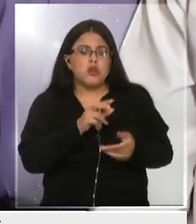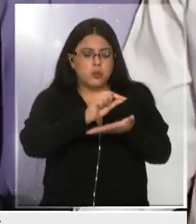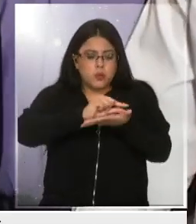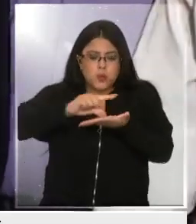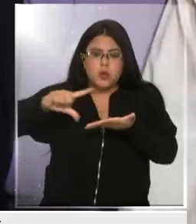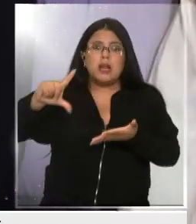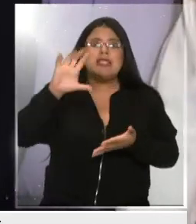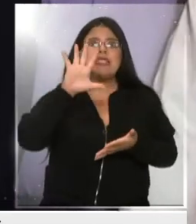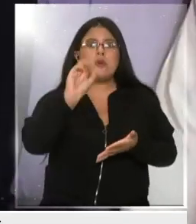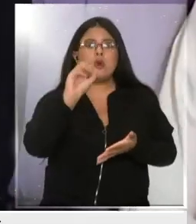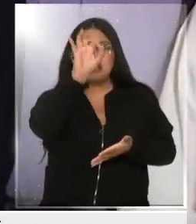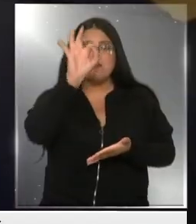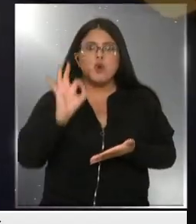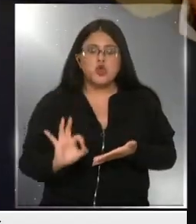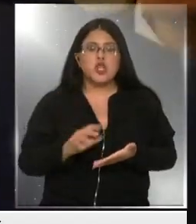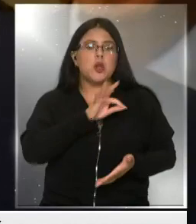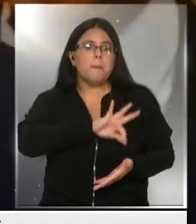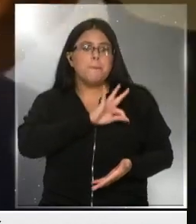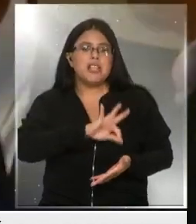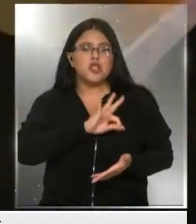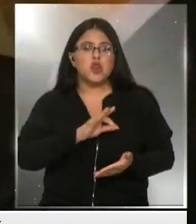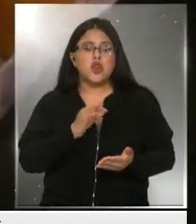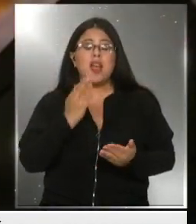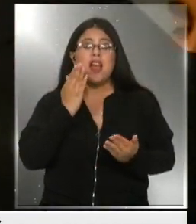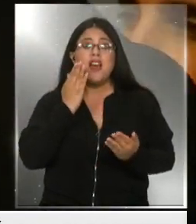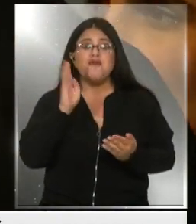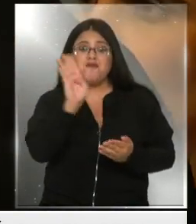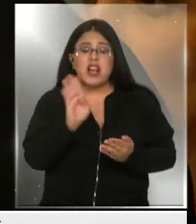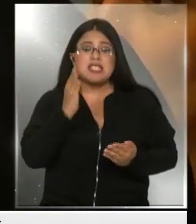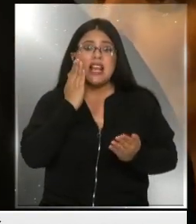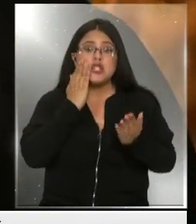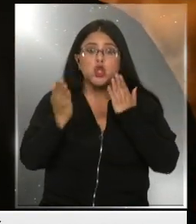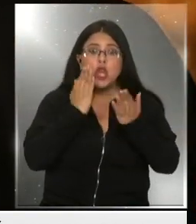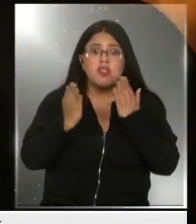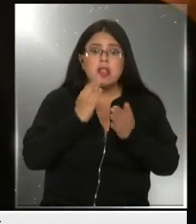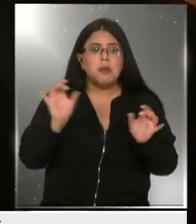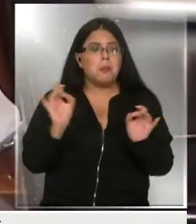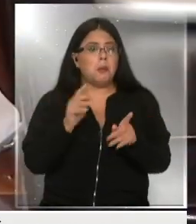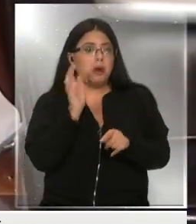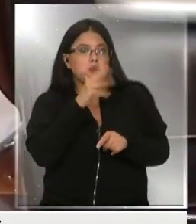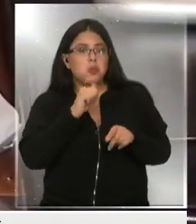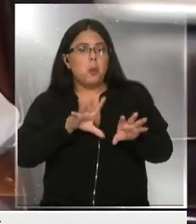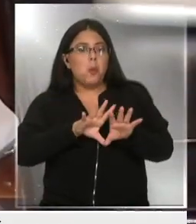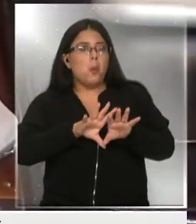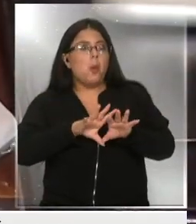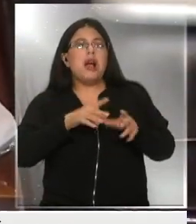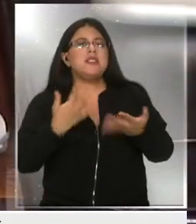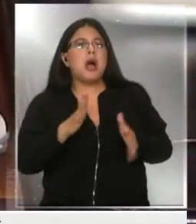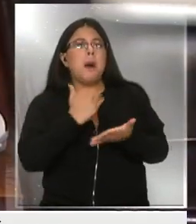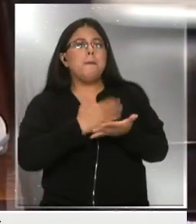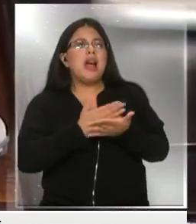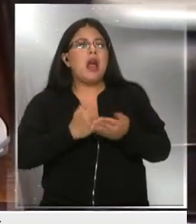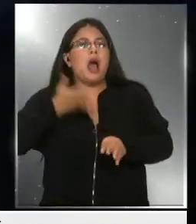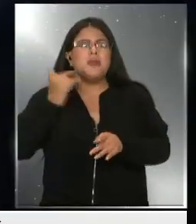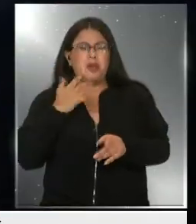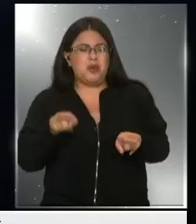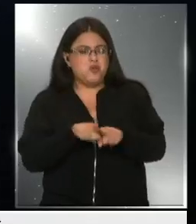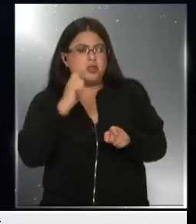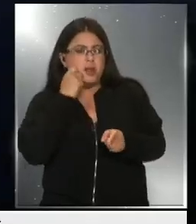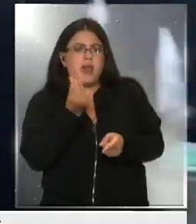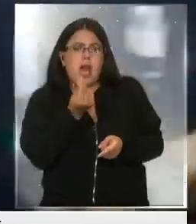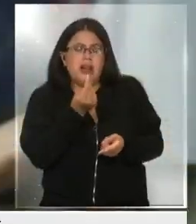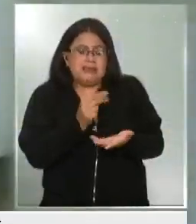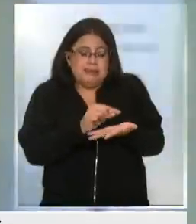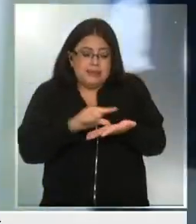del 50% en la pensión básica solidaria, alza que no estaba en los planes oficiales por su alto costo, pero que obligó